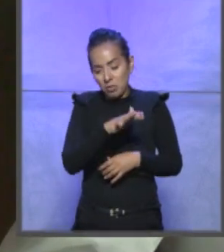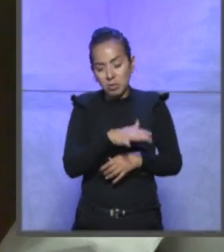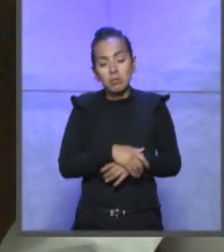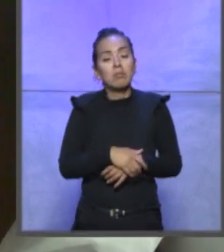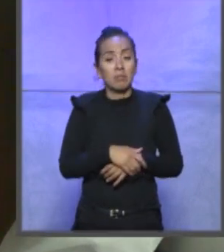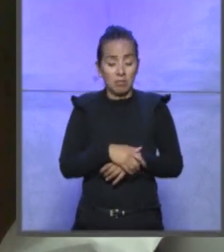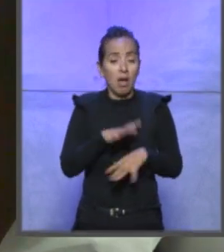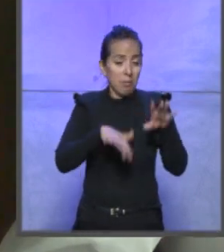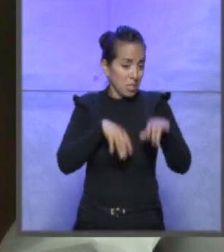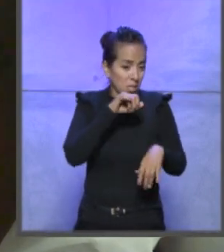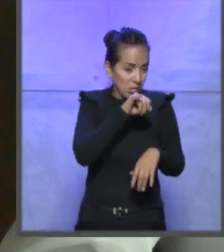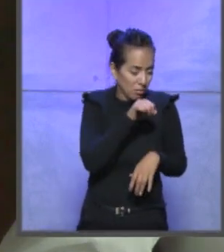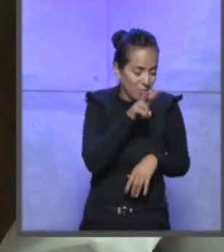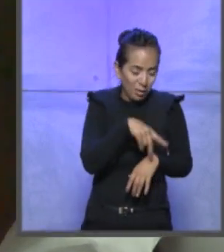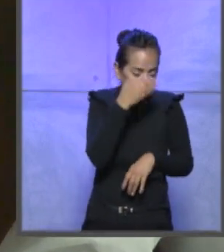tener responsabilidad,